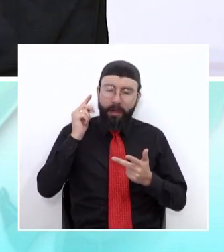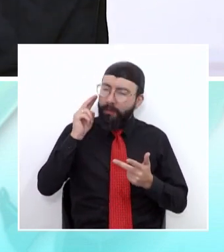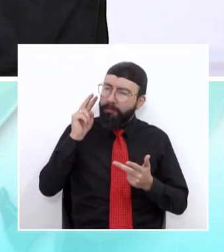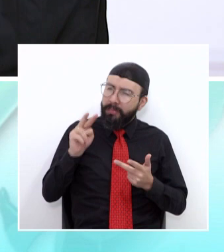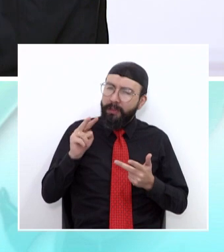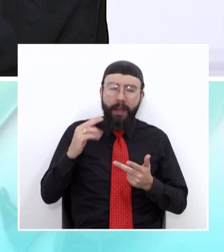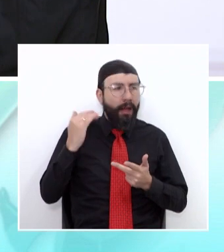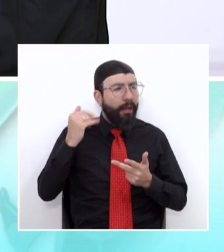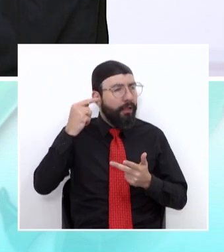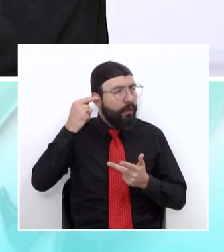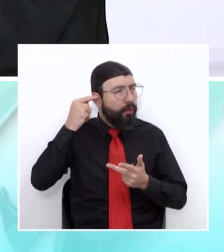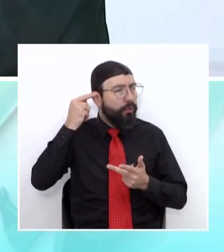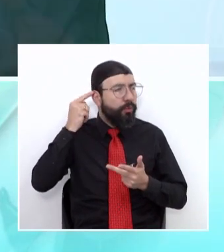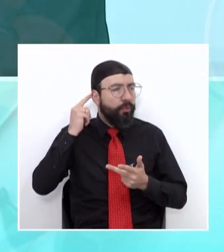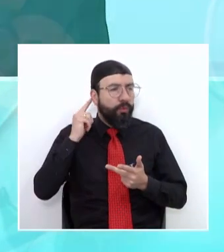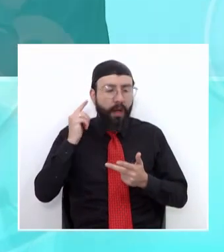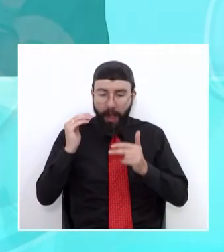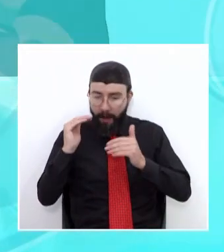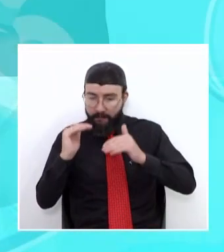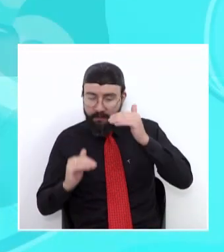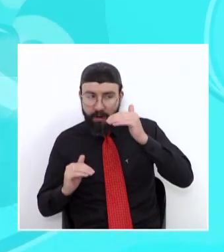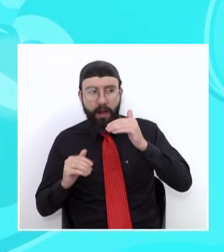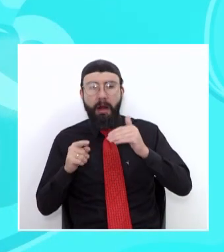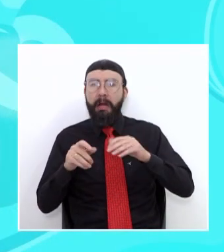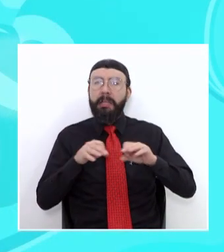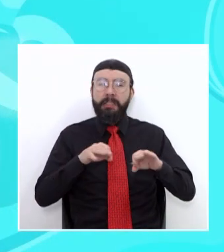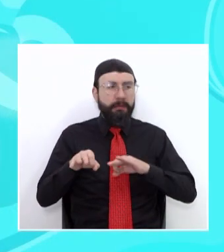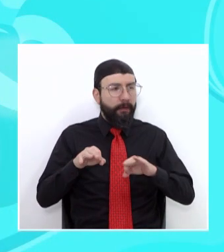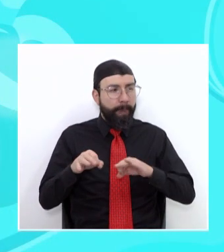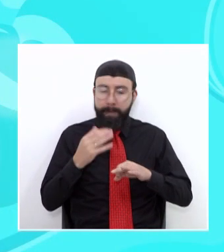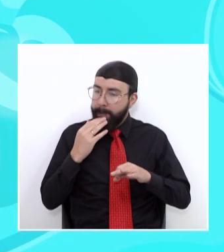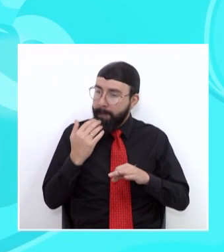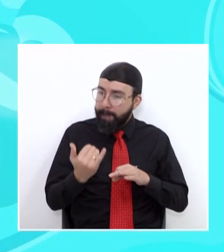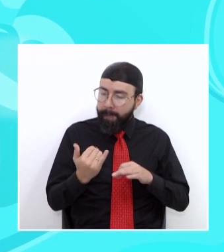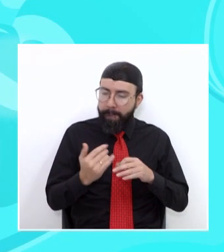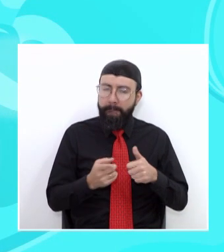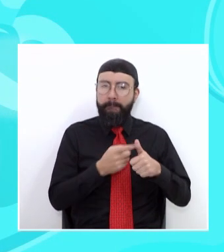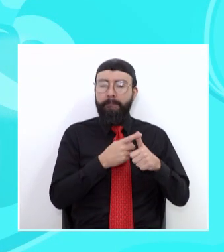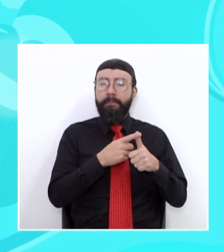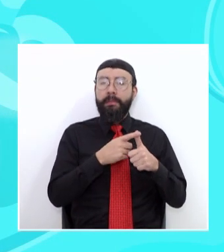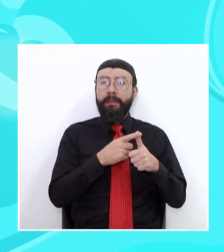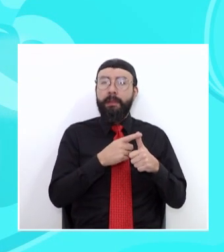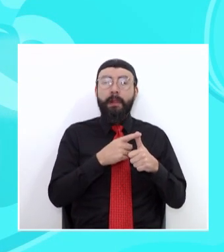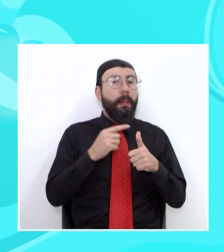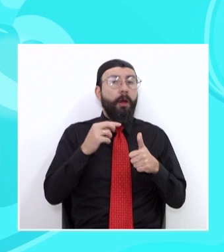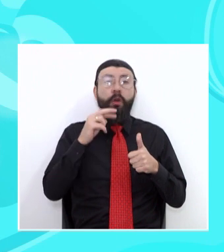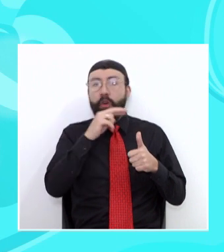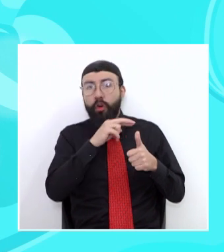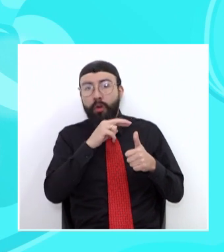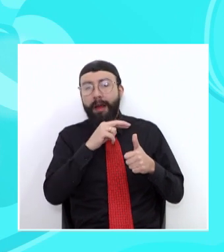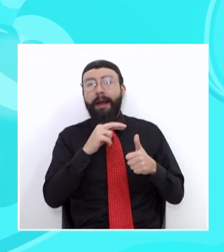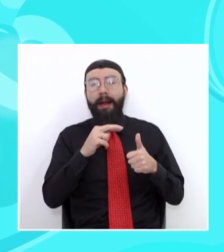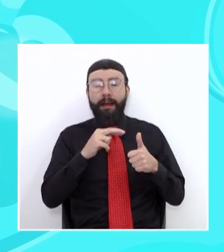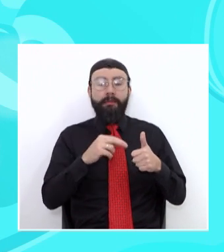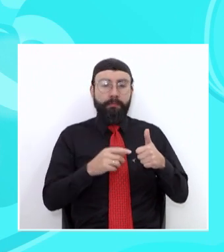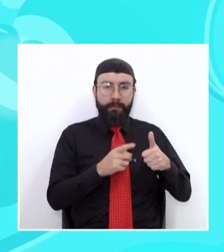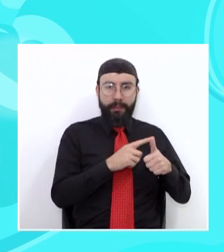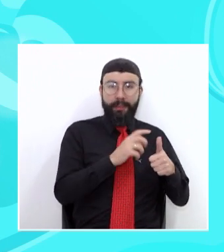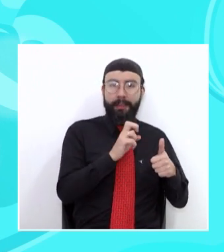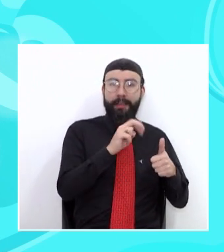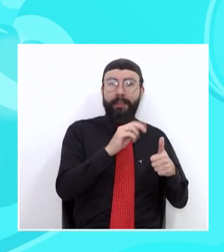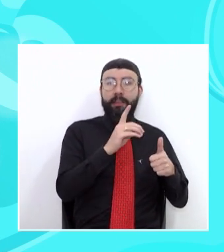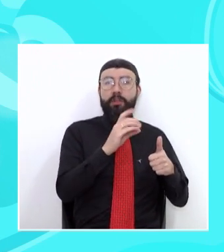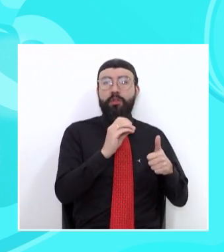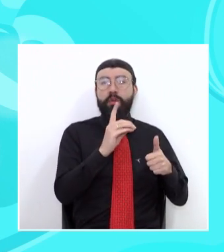en la parte de abajo de la imagen está explicado que en la parte roja está la parte del endodermo o la fase 1,